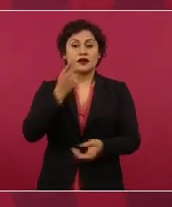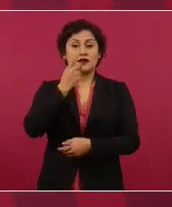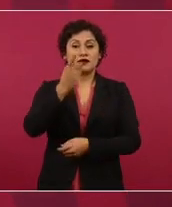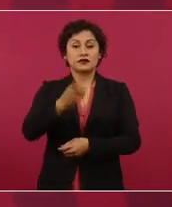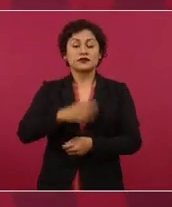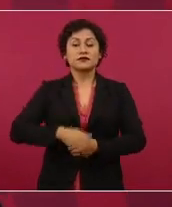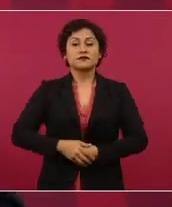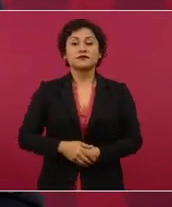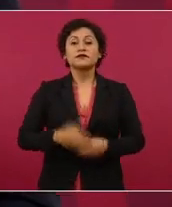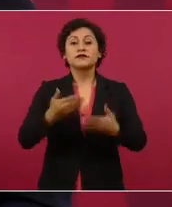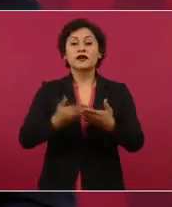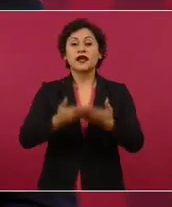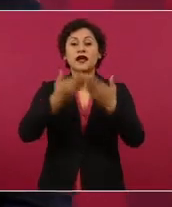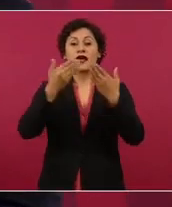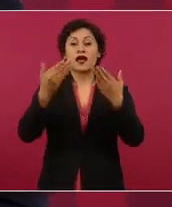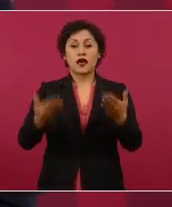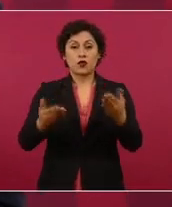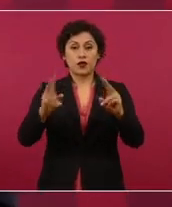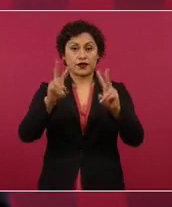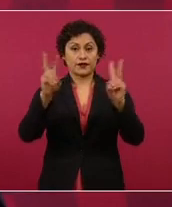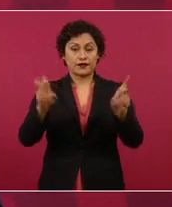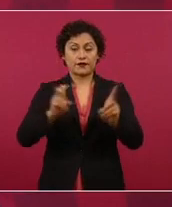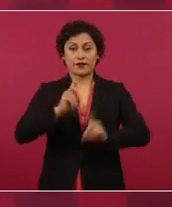vamos a la sección deportiva,